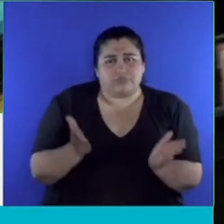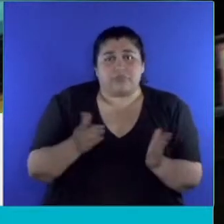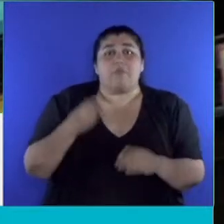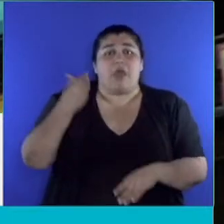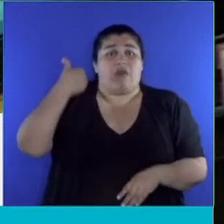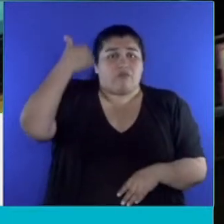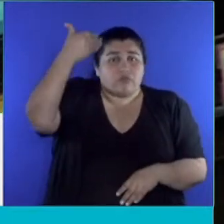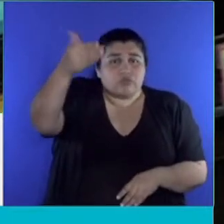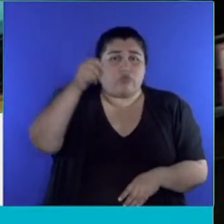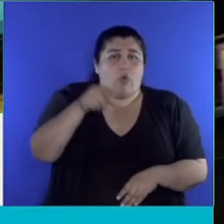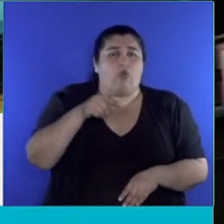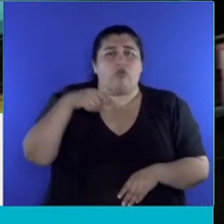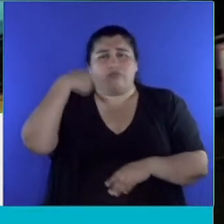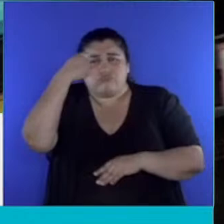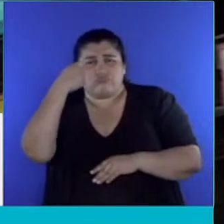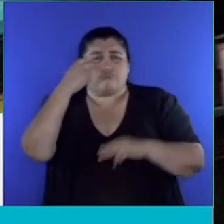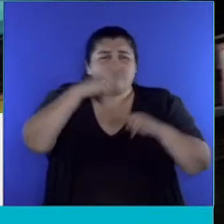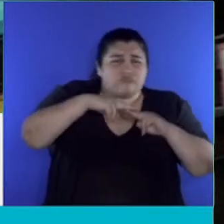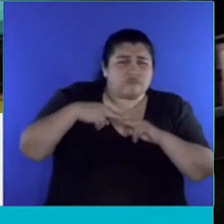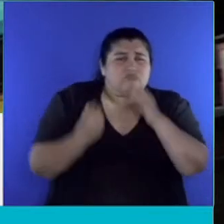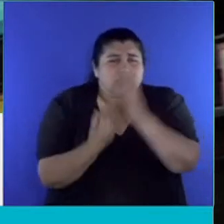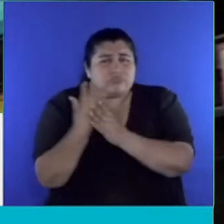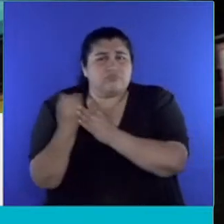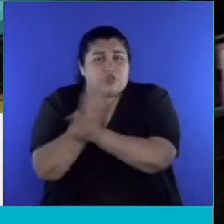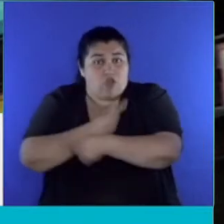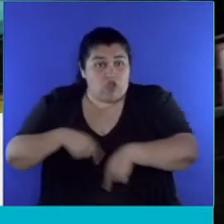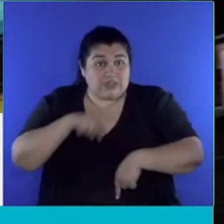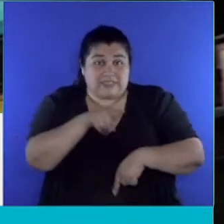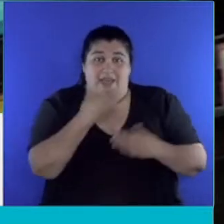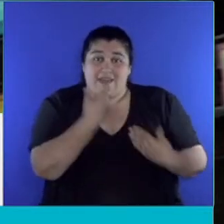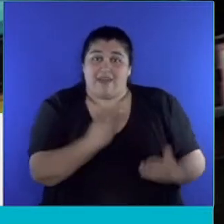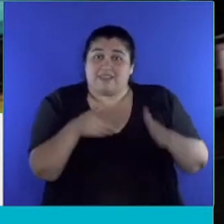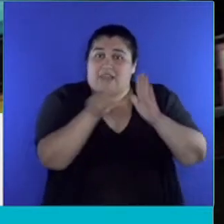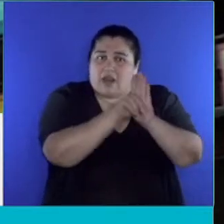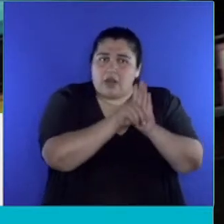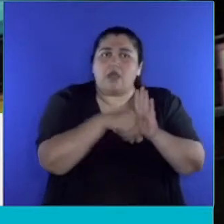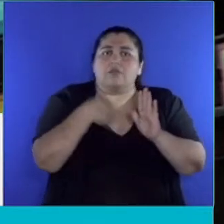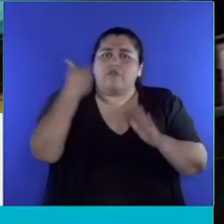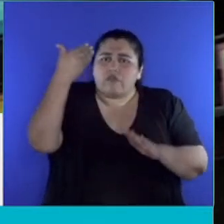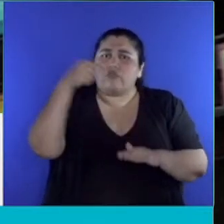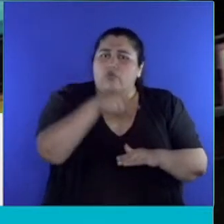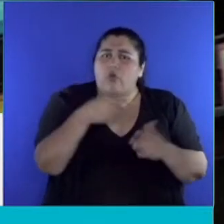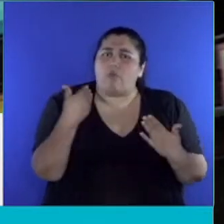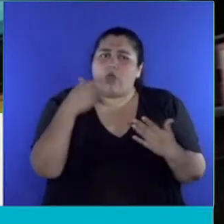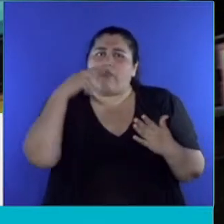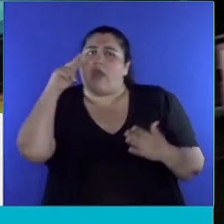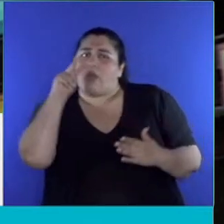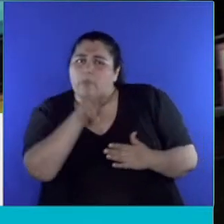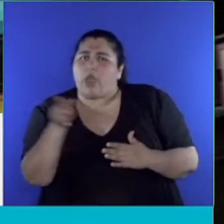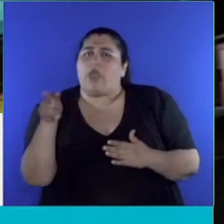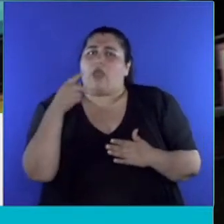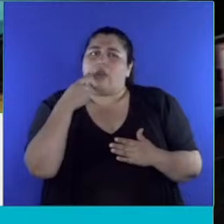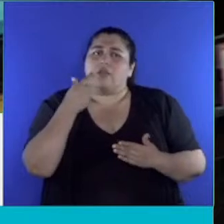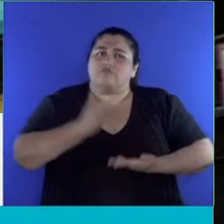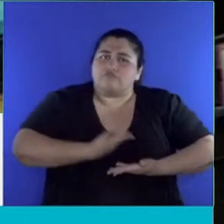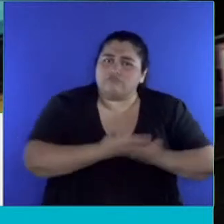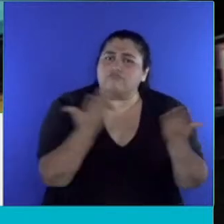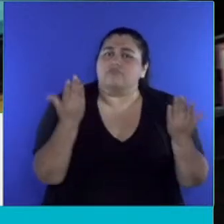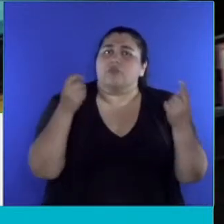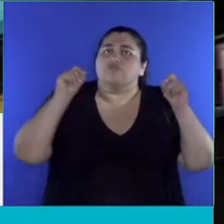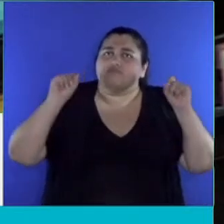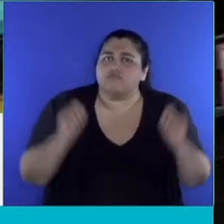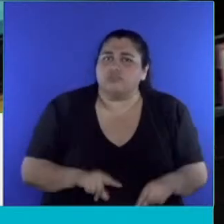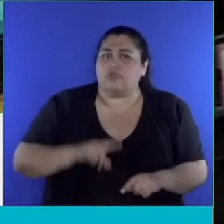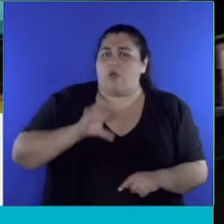todas las producciones que se generen a partir de esta iniciativa puedan verse reflejadas nuestra identidad, sean un espejo de